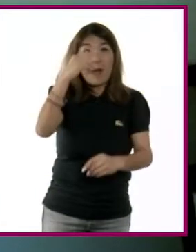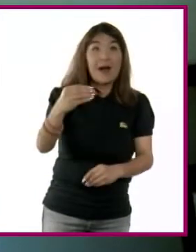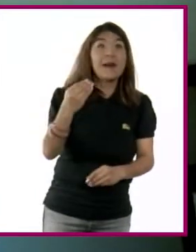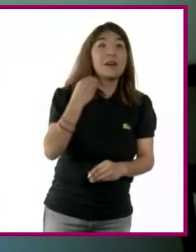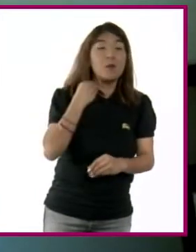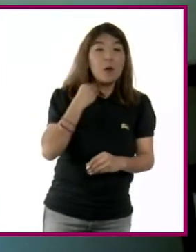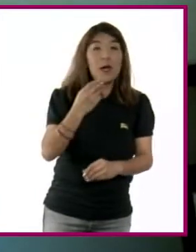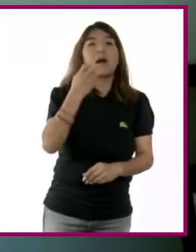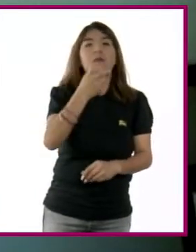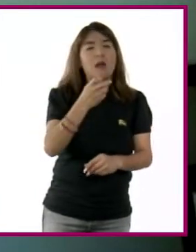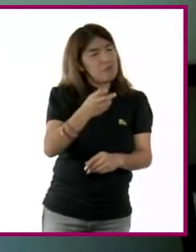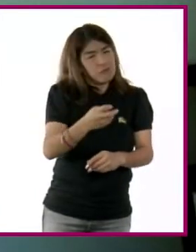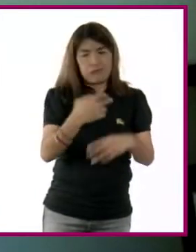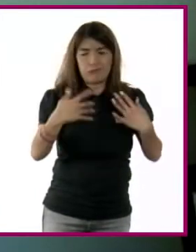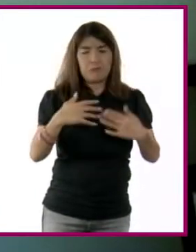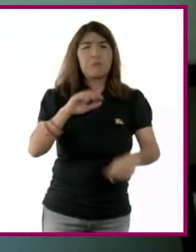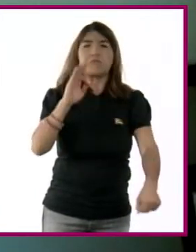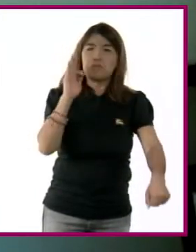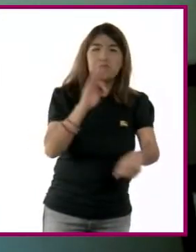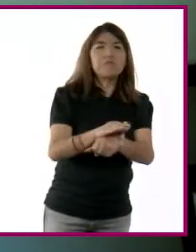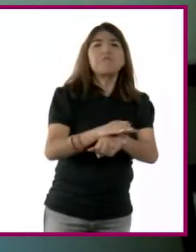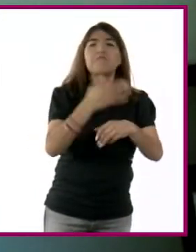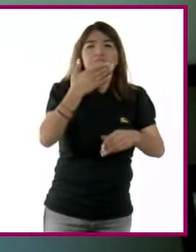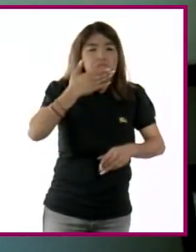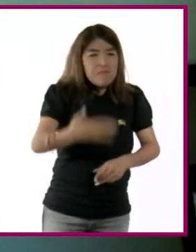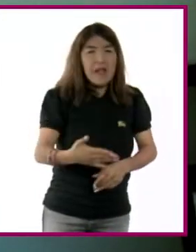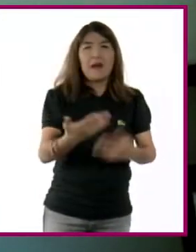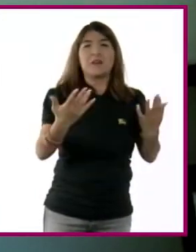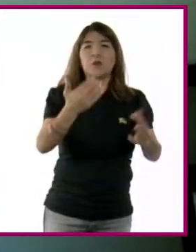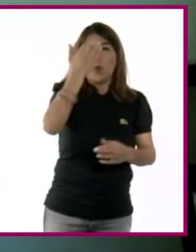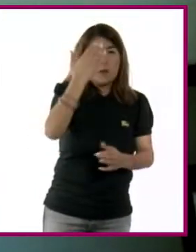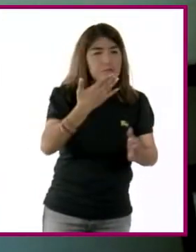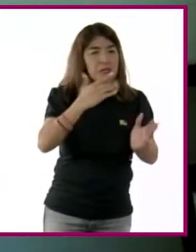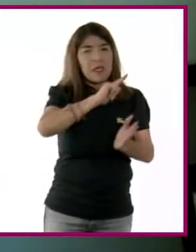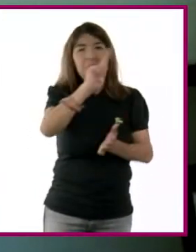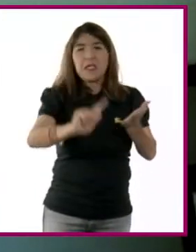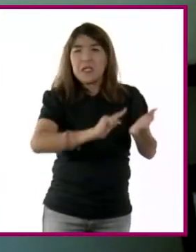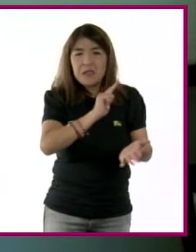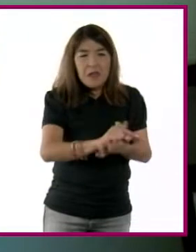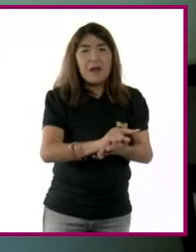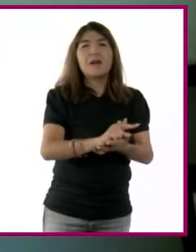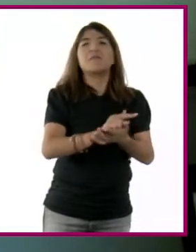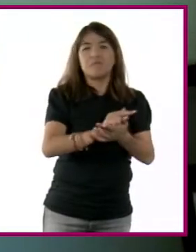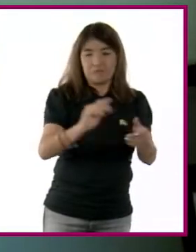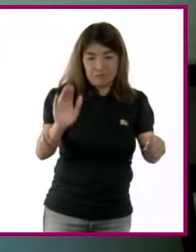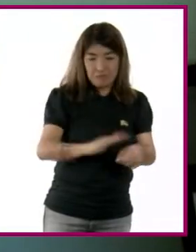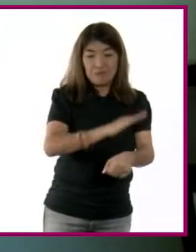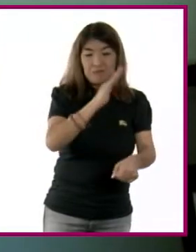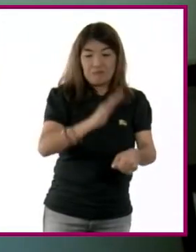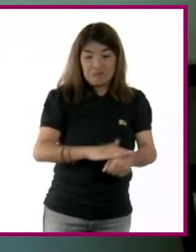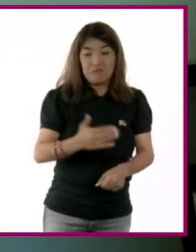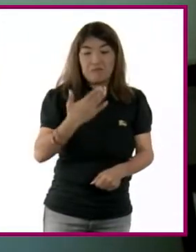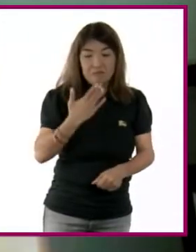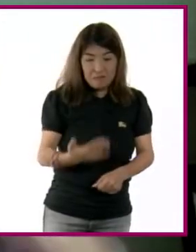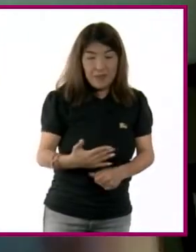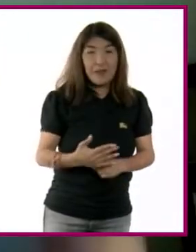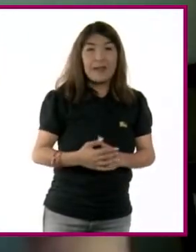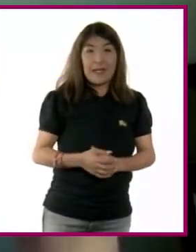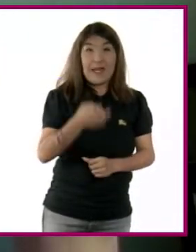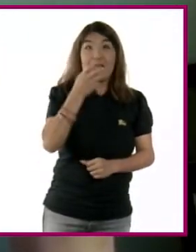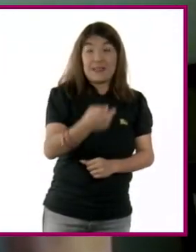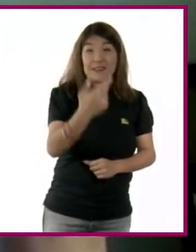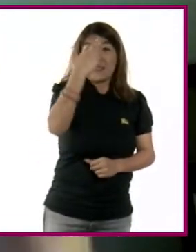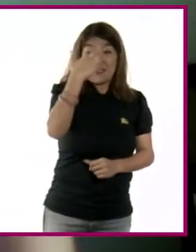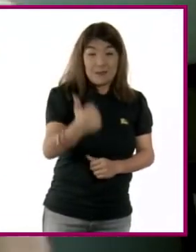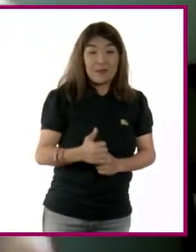puntos de manera mucho más clara, de manera mucho más asertiva, de manera mucho más acertada. Y entonces, en este sentido,